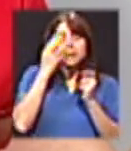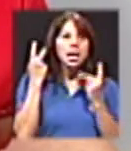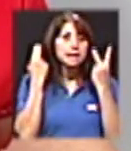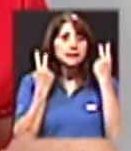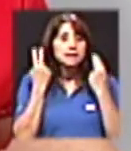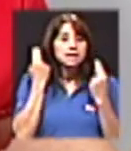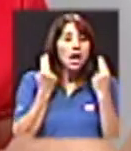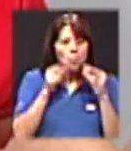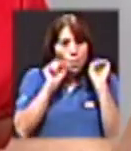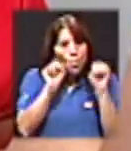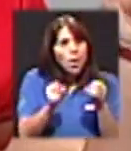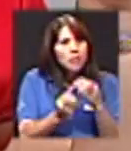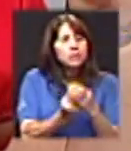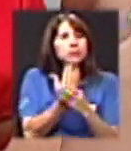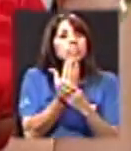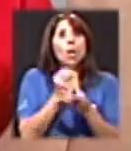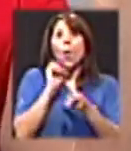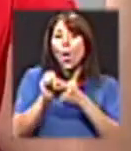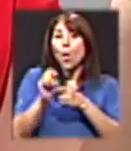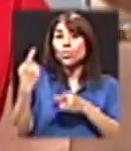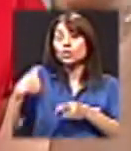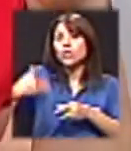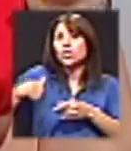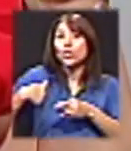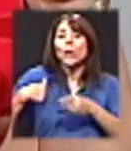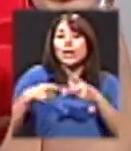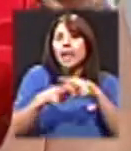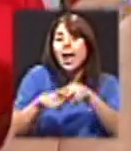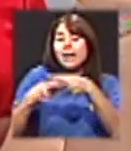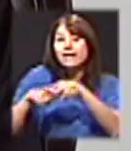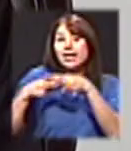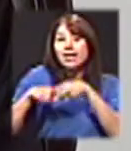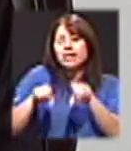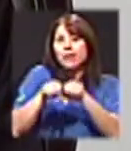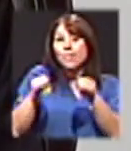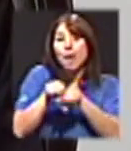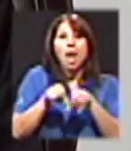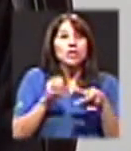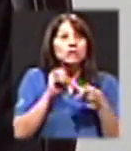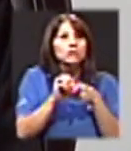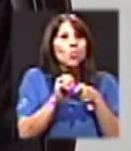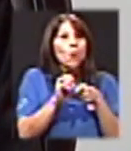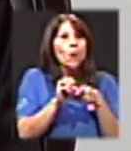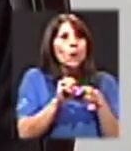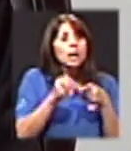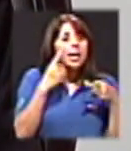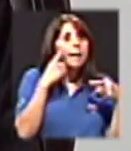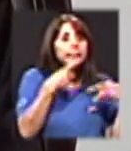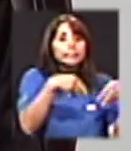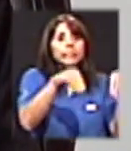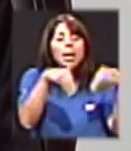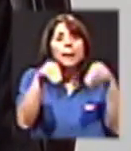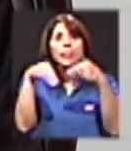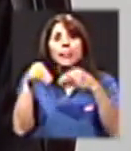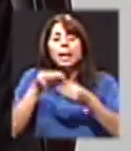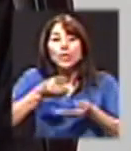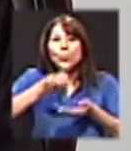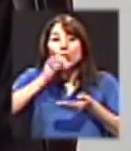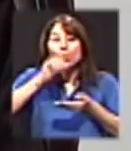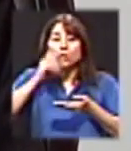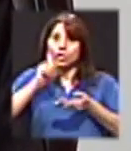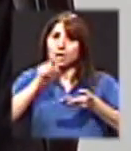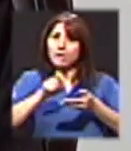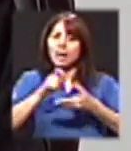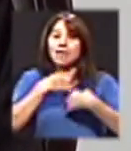va a arreglar zapatos o que va a vender jugos, facilitar esas cosas, porque eso es lo que nos